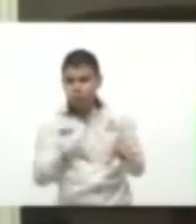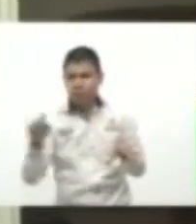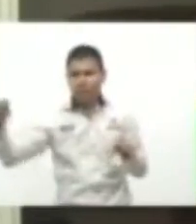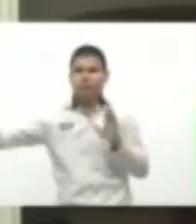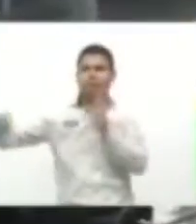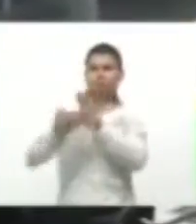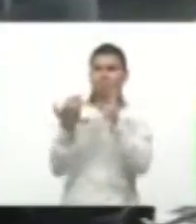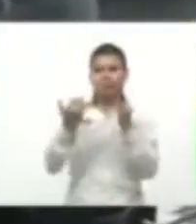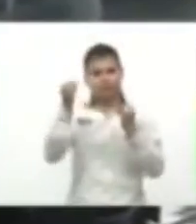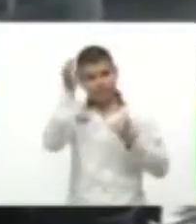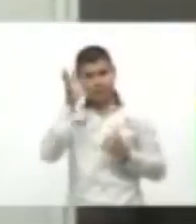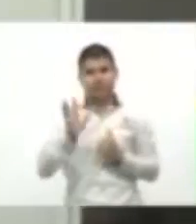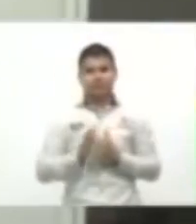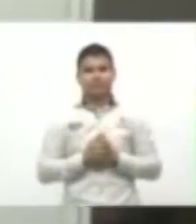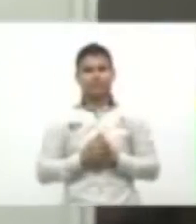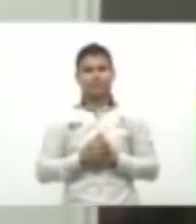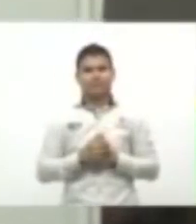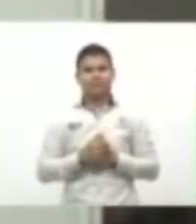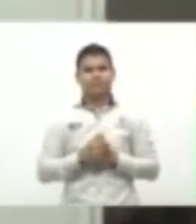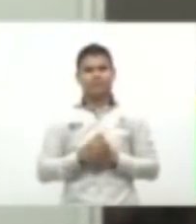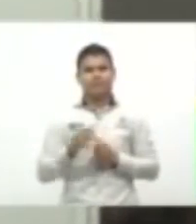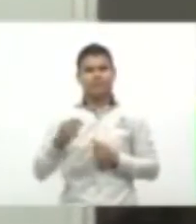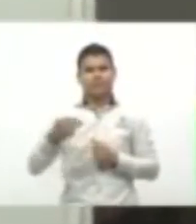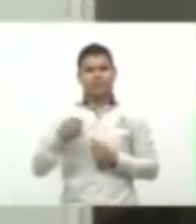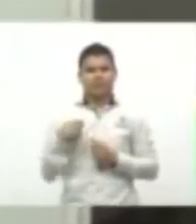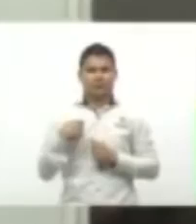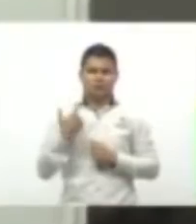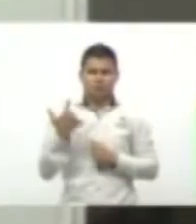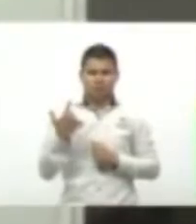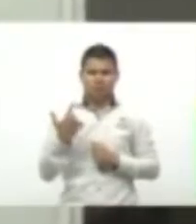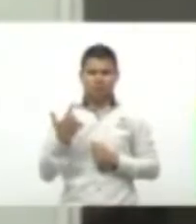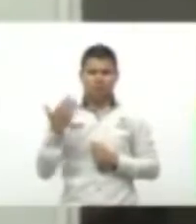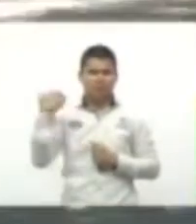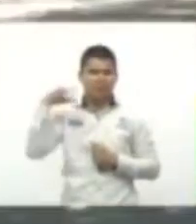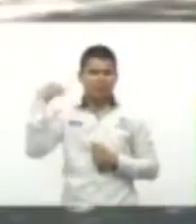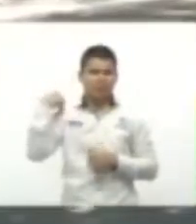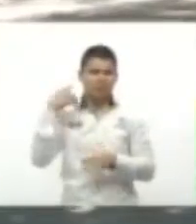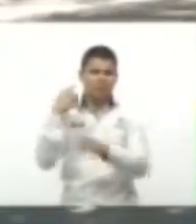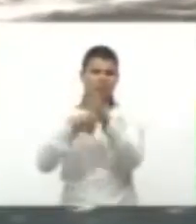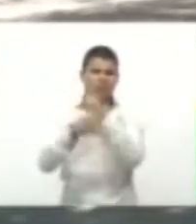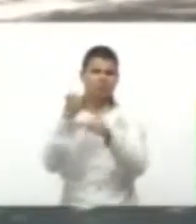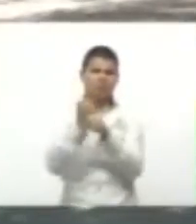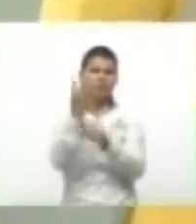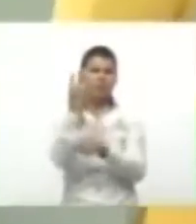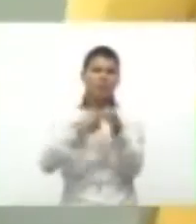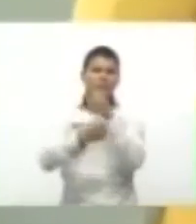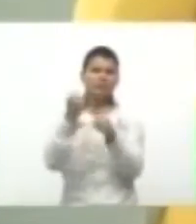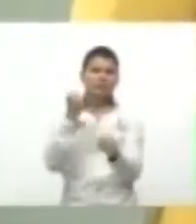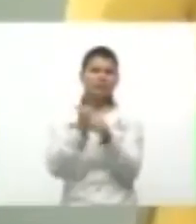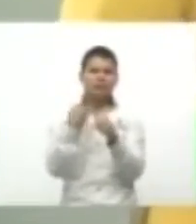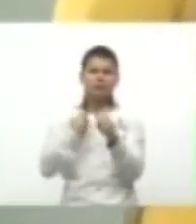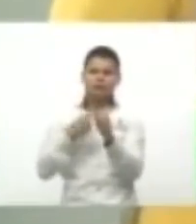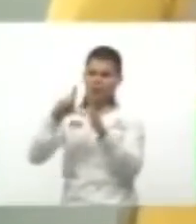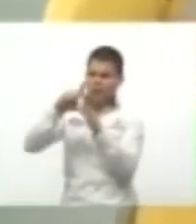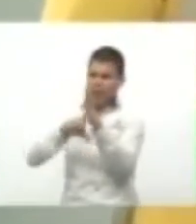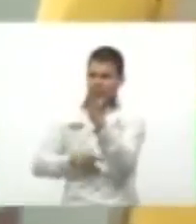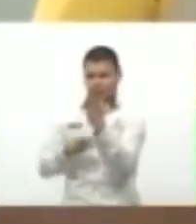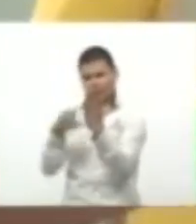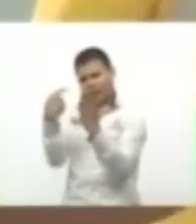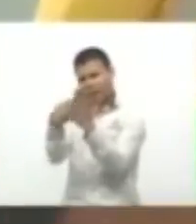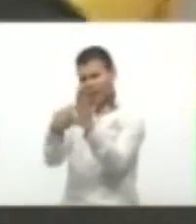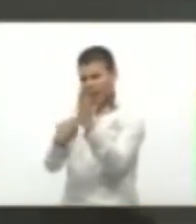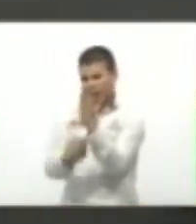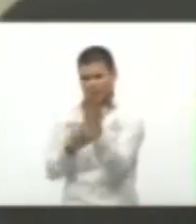las comunidades. Asimismo manifestó que hace 4 años su nombre apareció en una lista donde lo amenazaban de muerte junto con otras personas